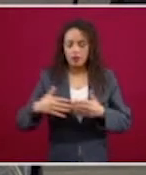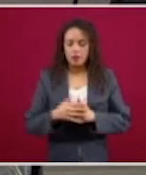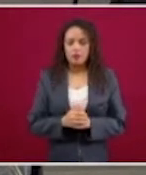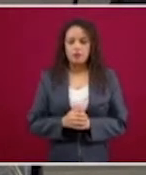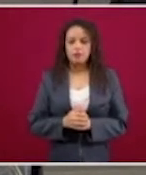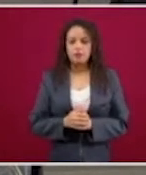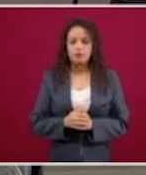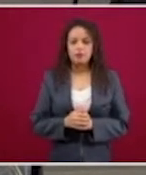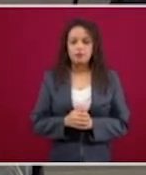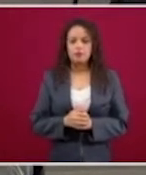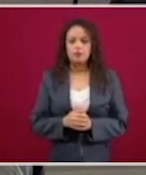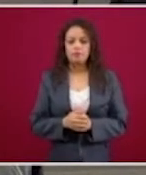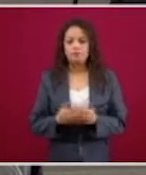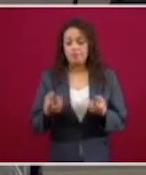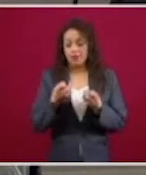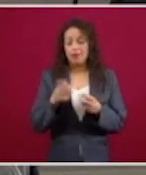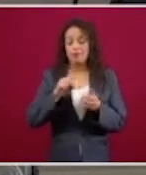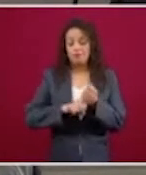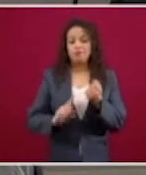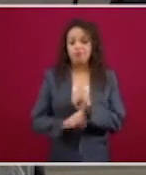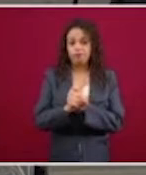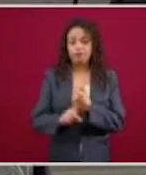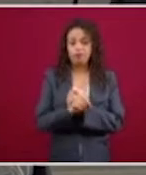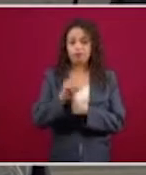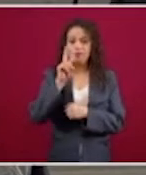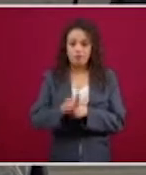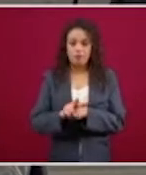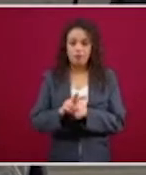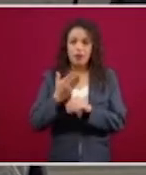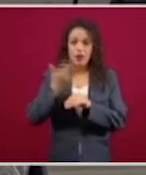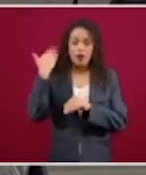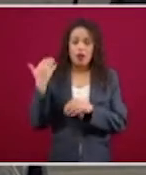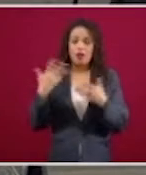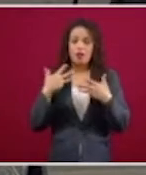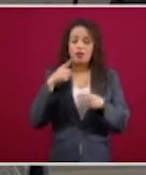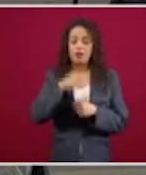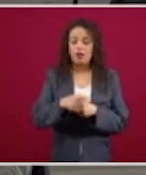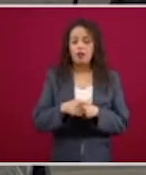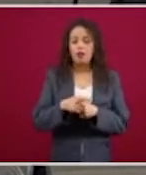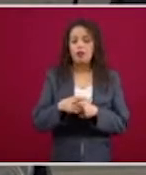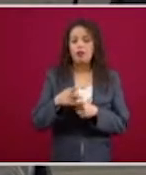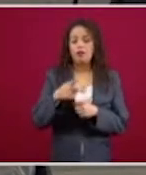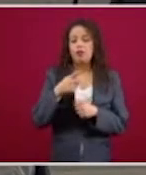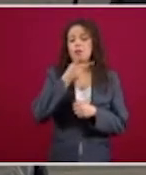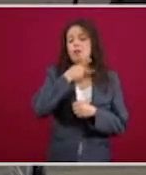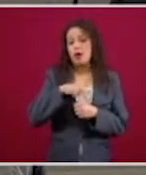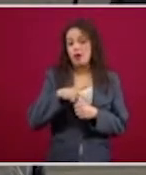almacenamiento. Este era un problema que se venía teniendo en Petróleos Mexicanos durante muchos años,